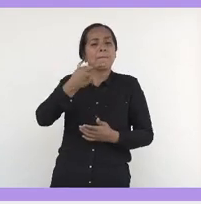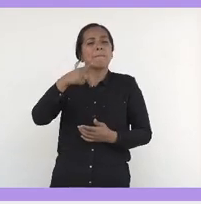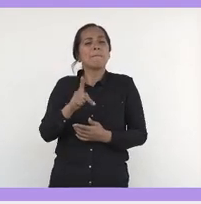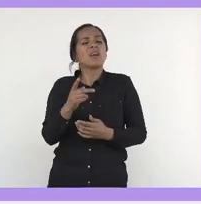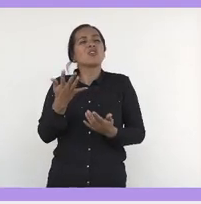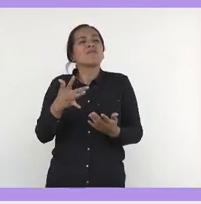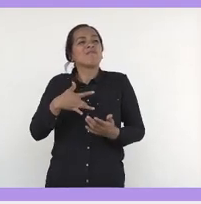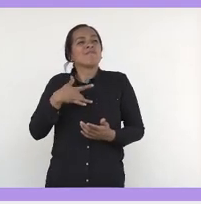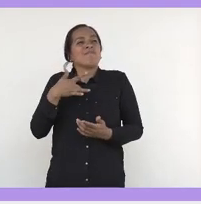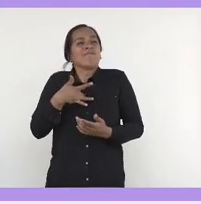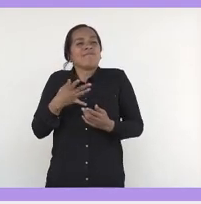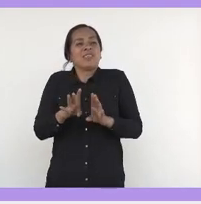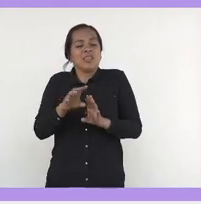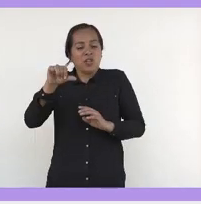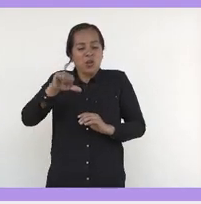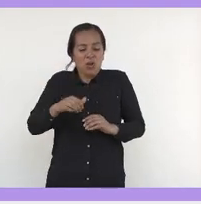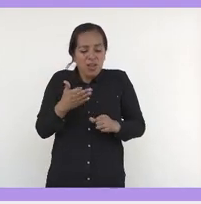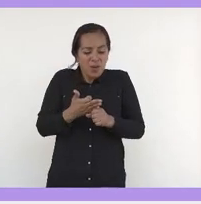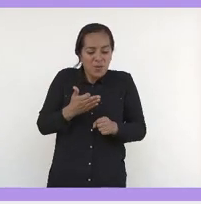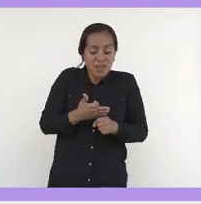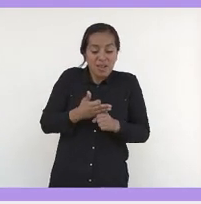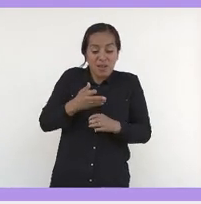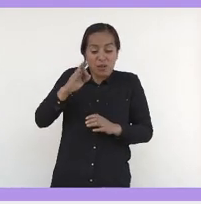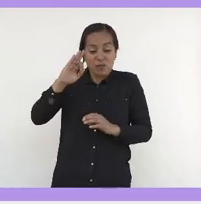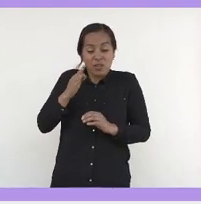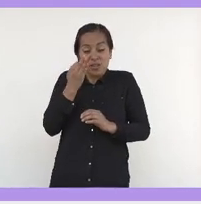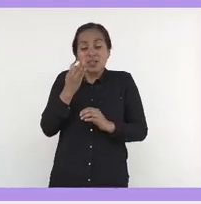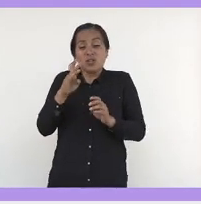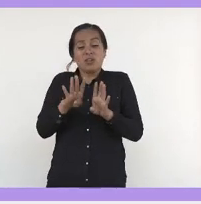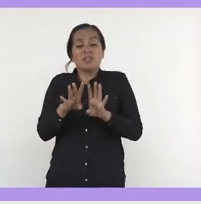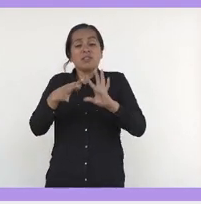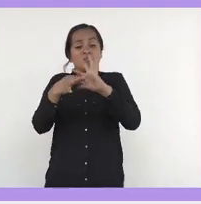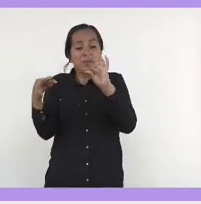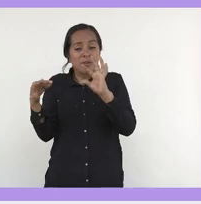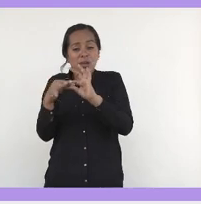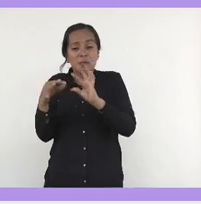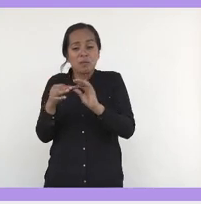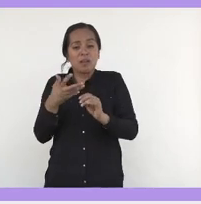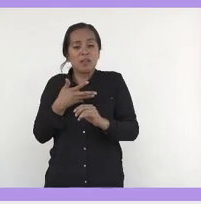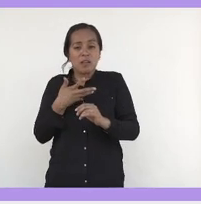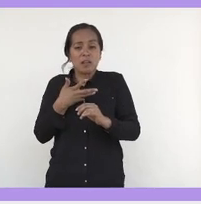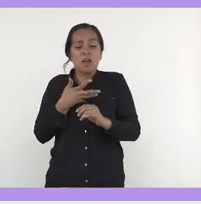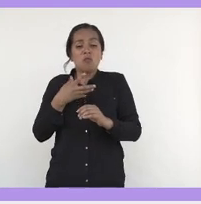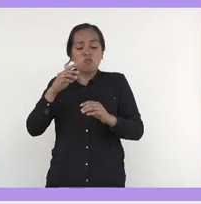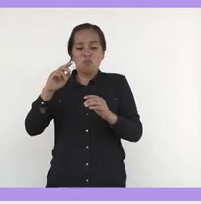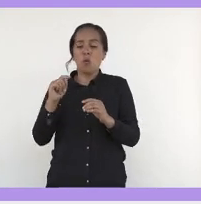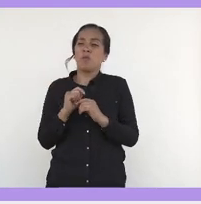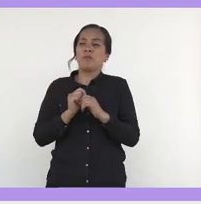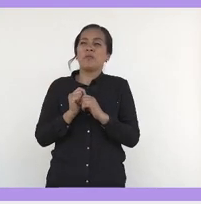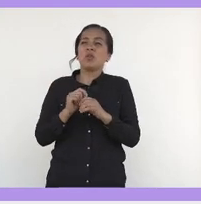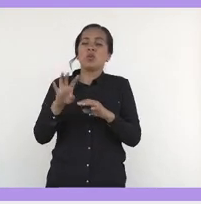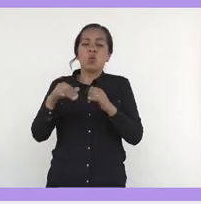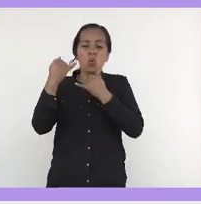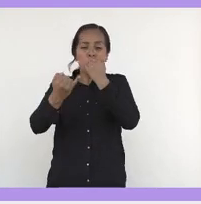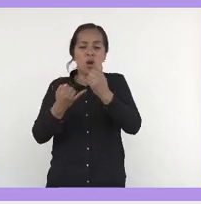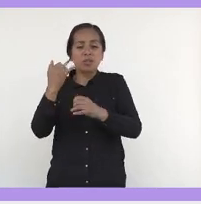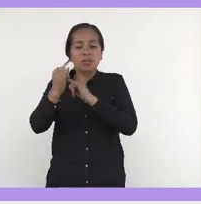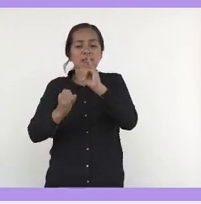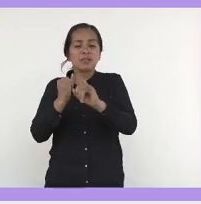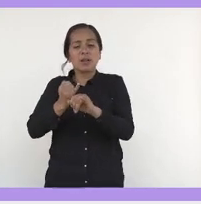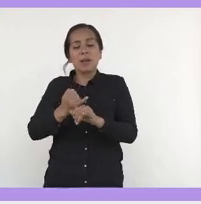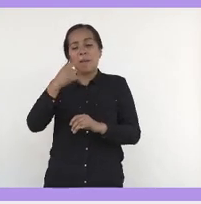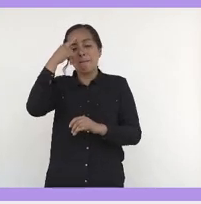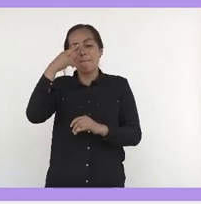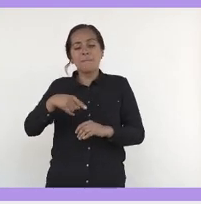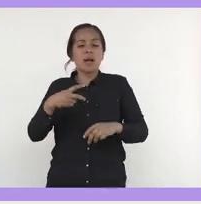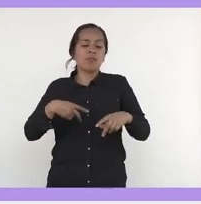ilusión les hace que hoy la confederación también esté hablando de de tener un torneo internacional para las elecciones femeninas donde además pues